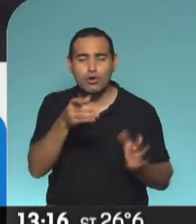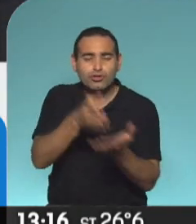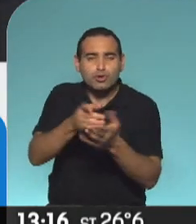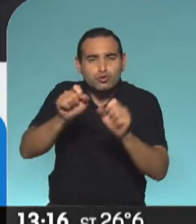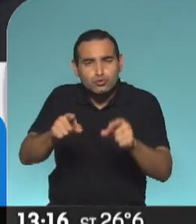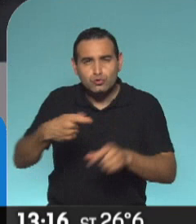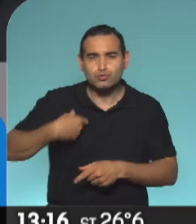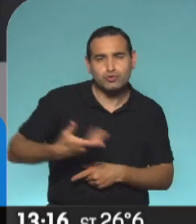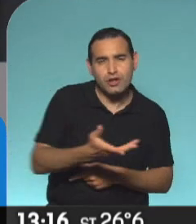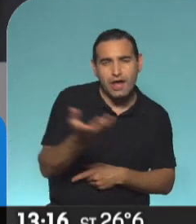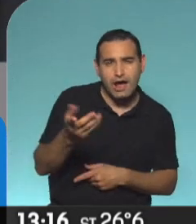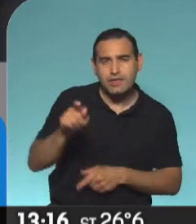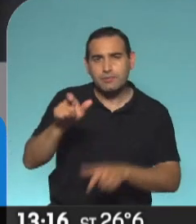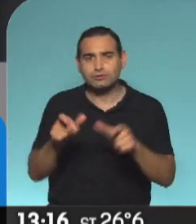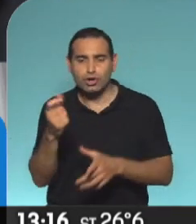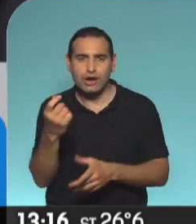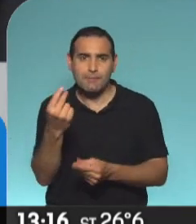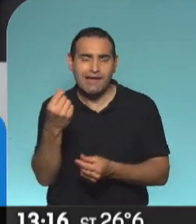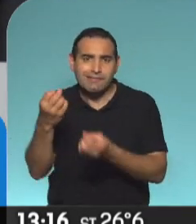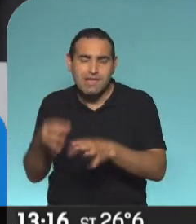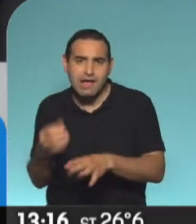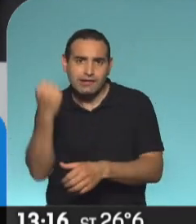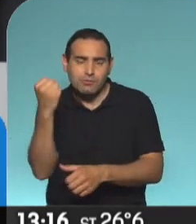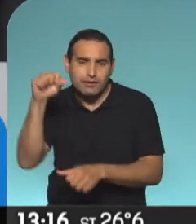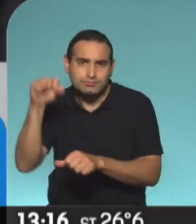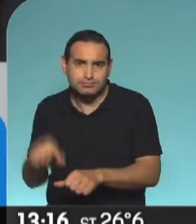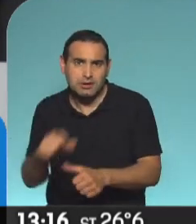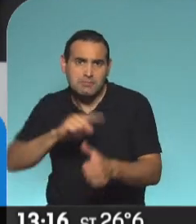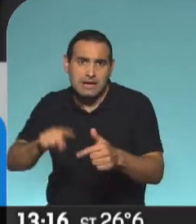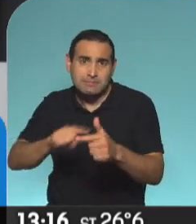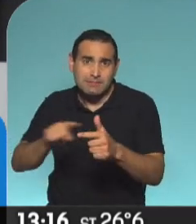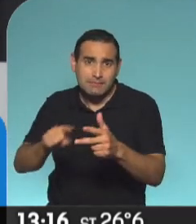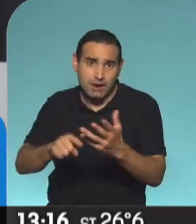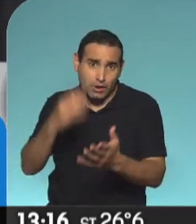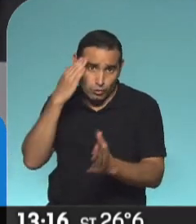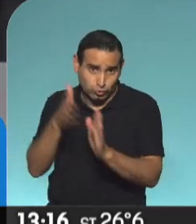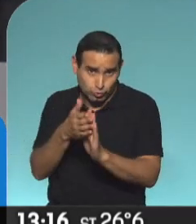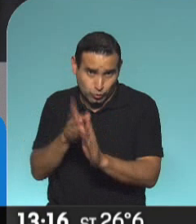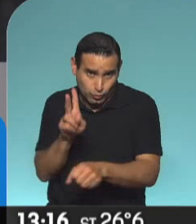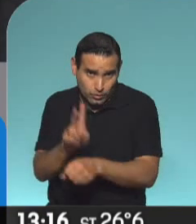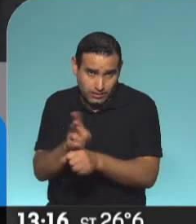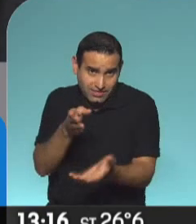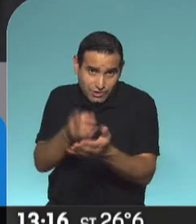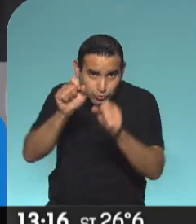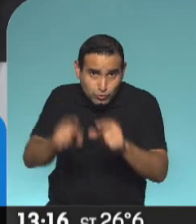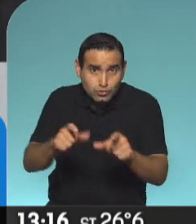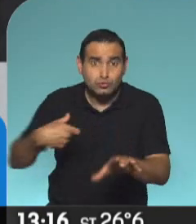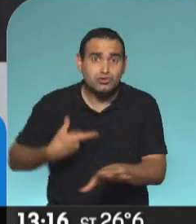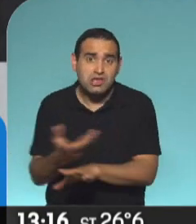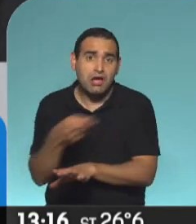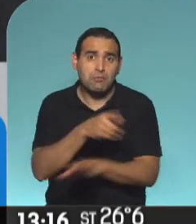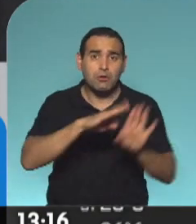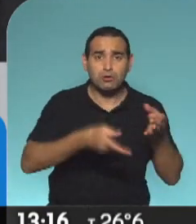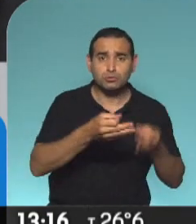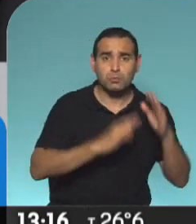los ciudadanos y derechos y garantías que nuestra Constitución privilegia, que protege y que la Corte tiene que resolver, no lo